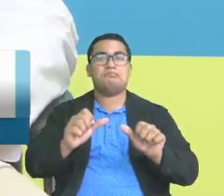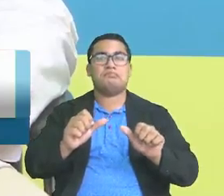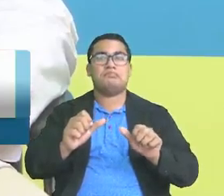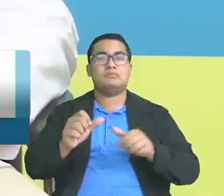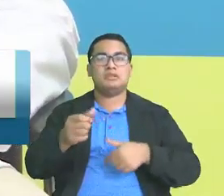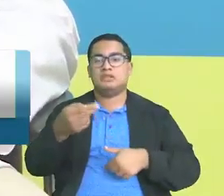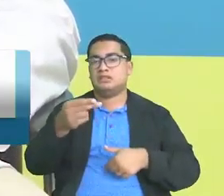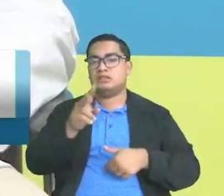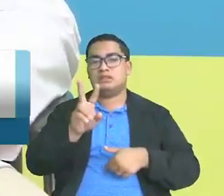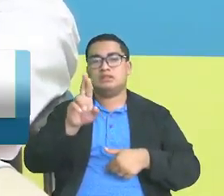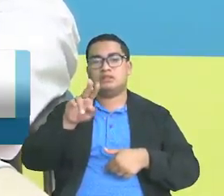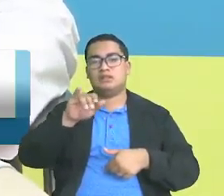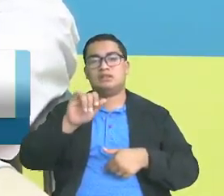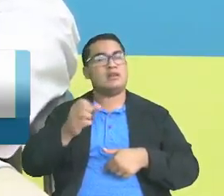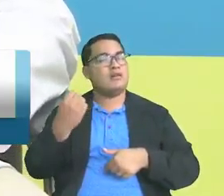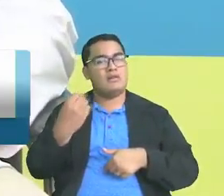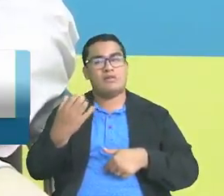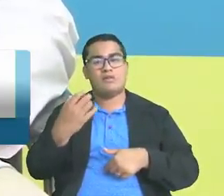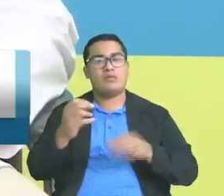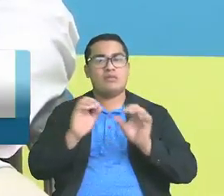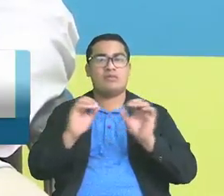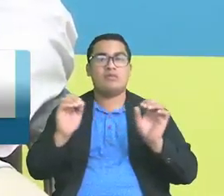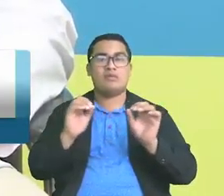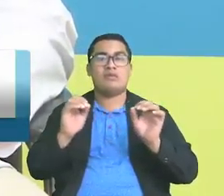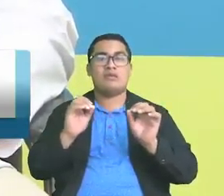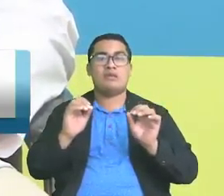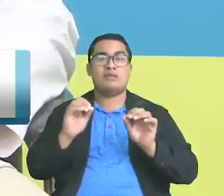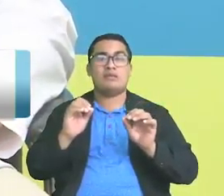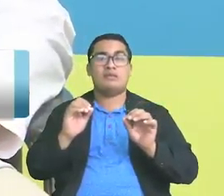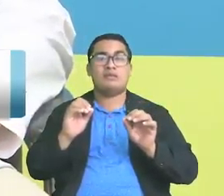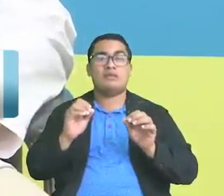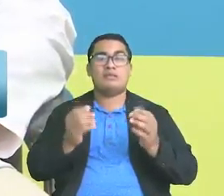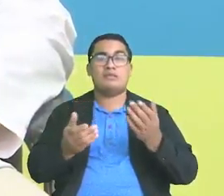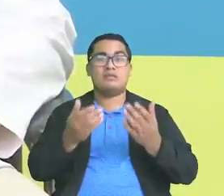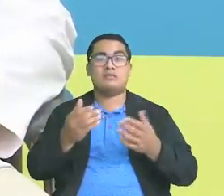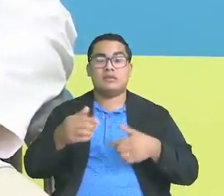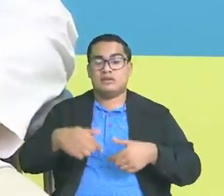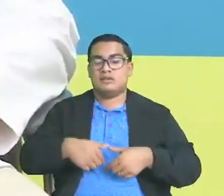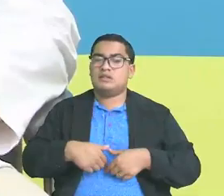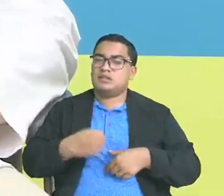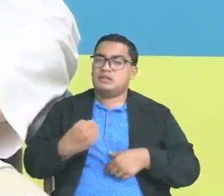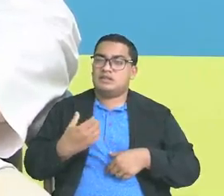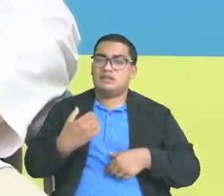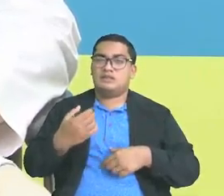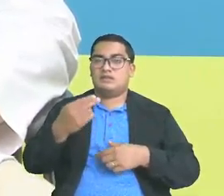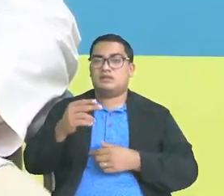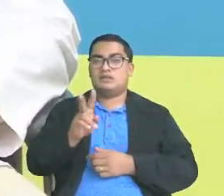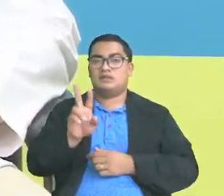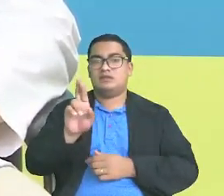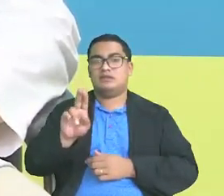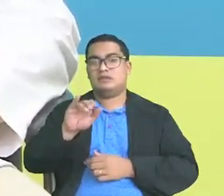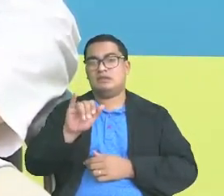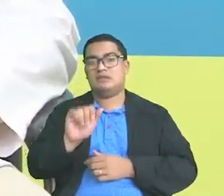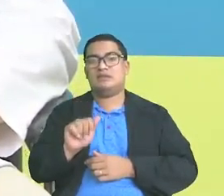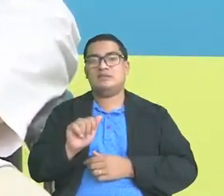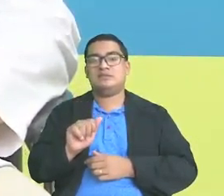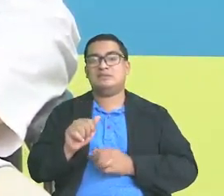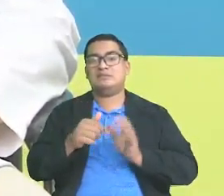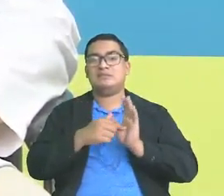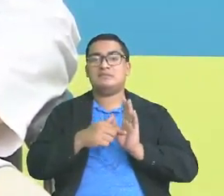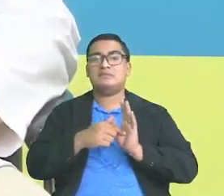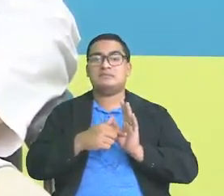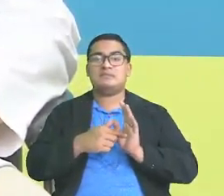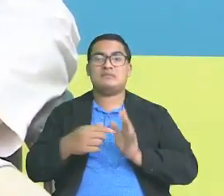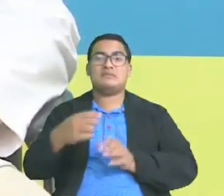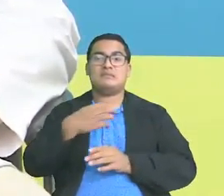duelen. No duelen. Cuando duele es porque hay algo adentro que está sufriendo. Porque como le dije anteriormente, la hernia como tal y